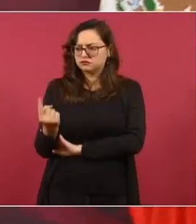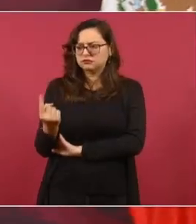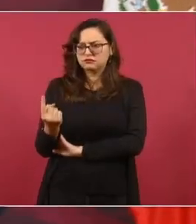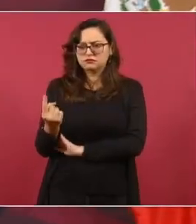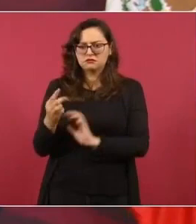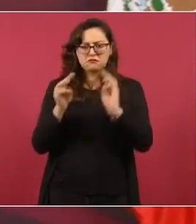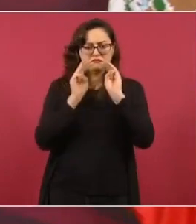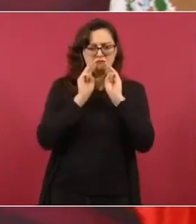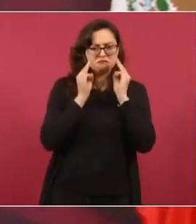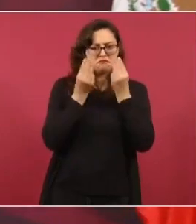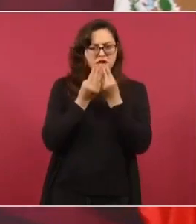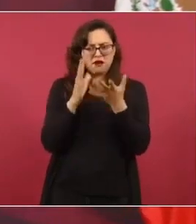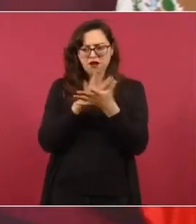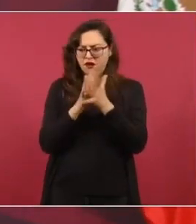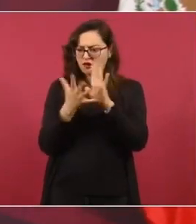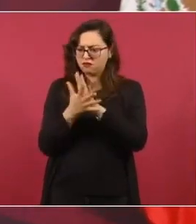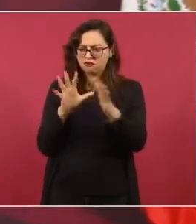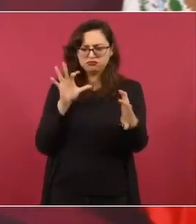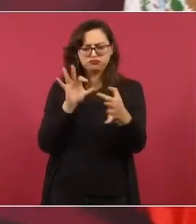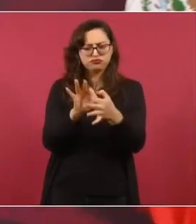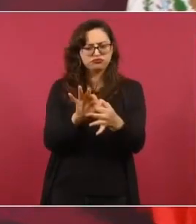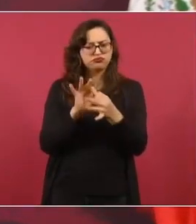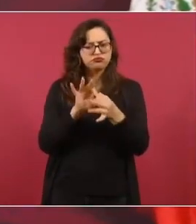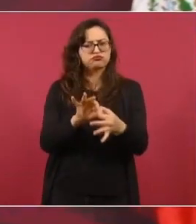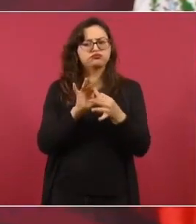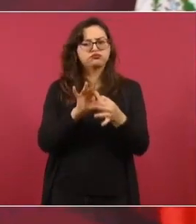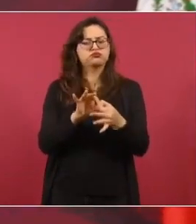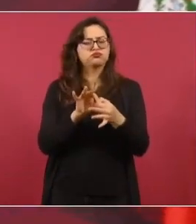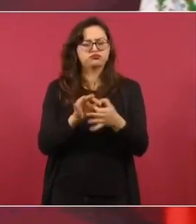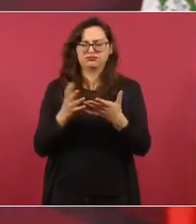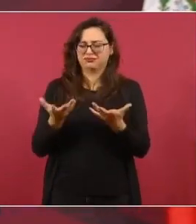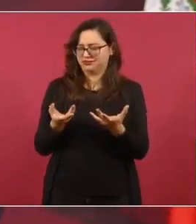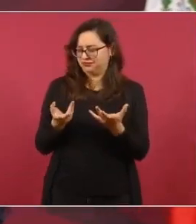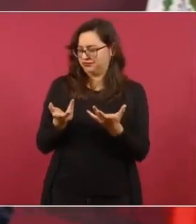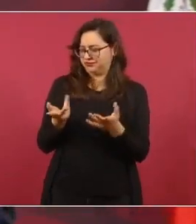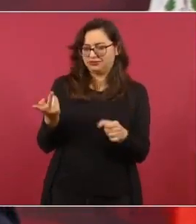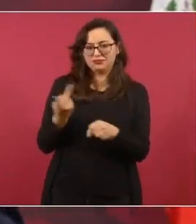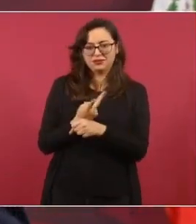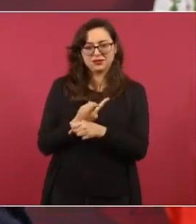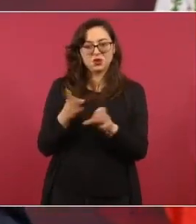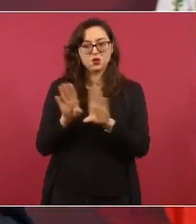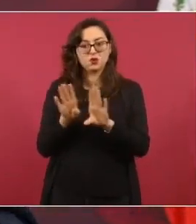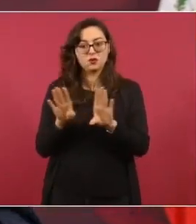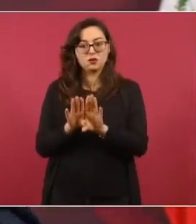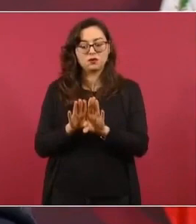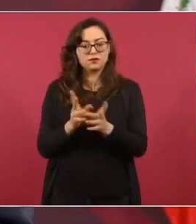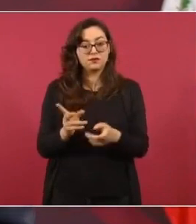vinculó con narcotraficantes mexicanos? Y lo único que hicieron